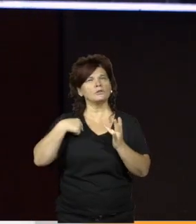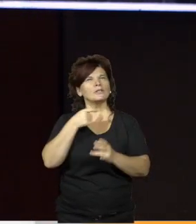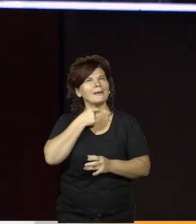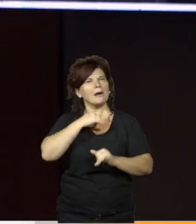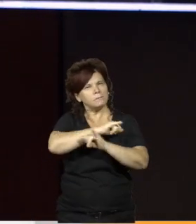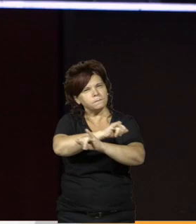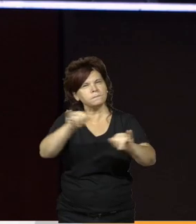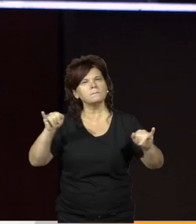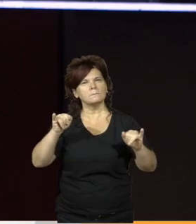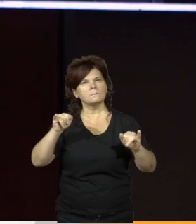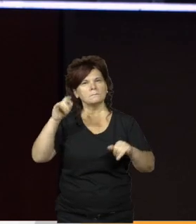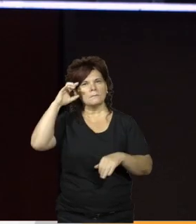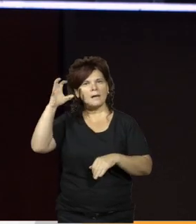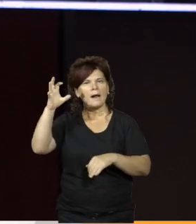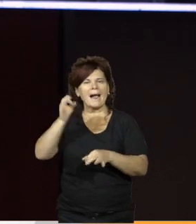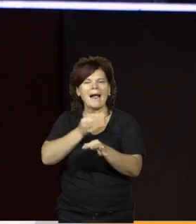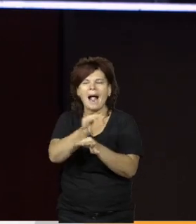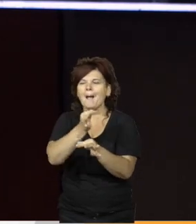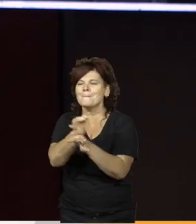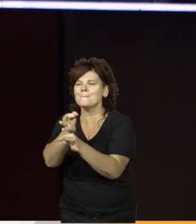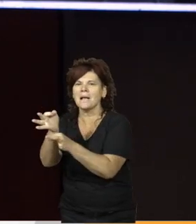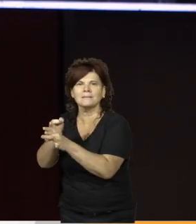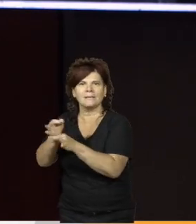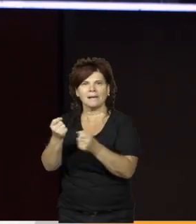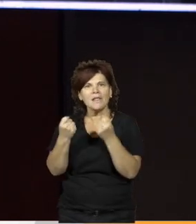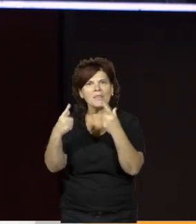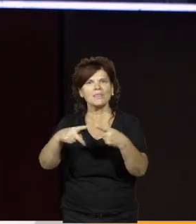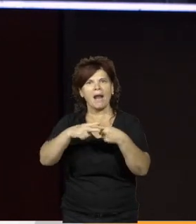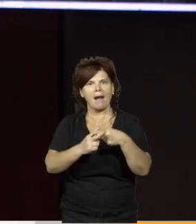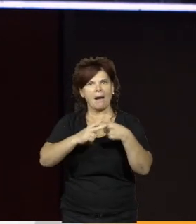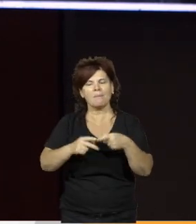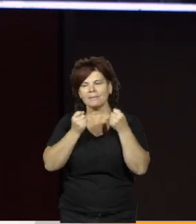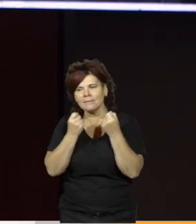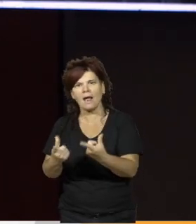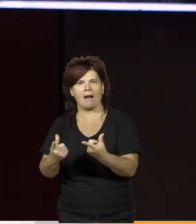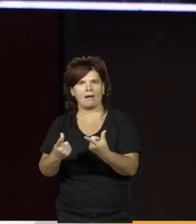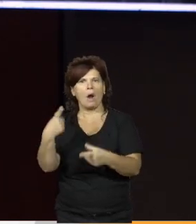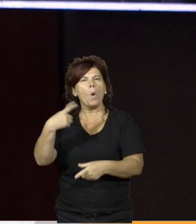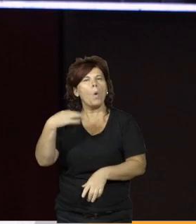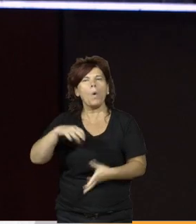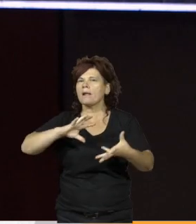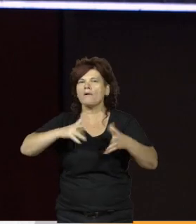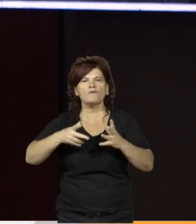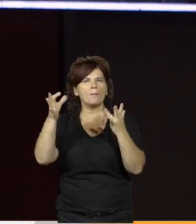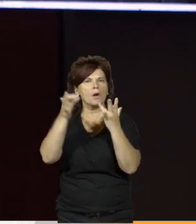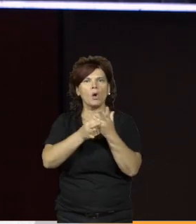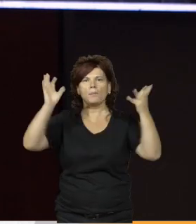ustedes, es capacitar. Capacitar y equipar. Es la única forma realmente, y el compromiso